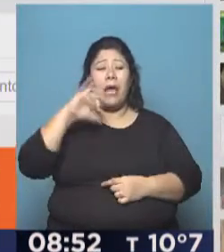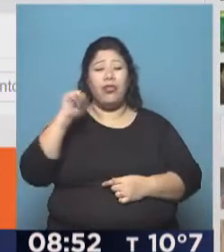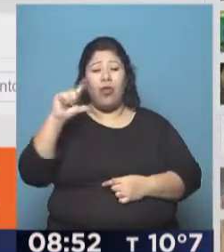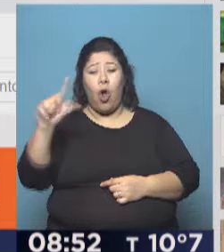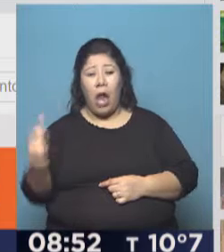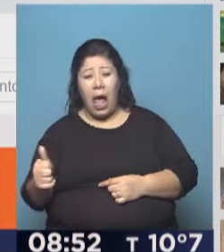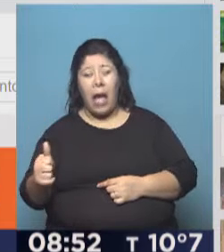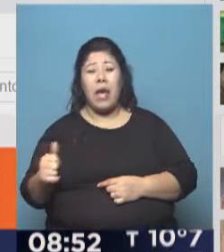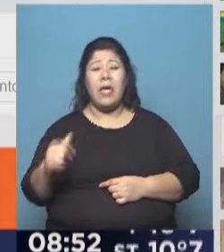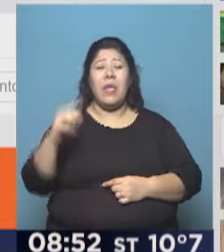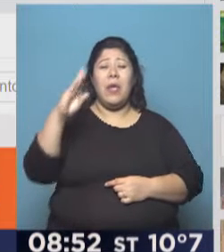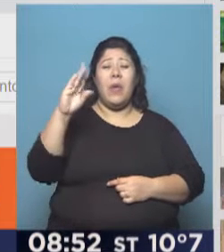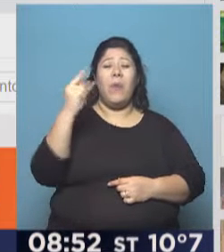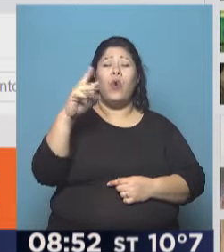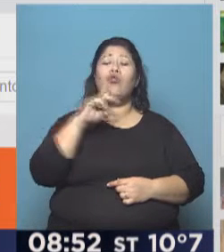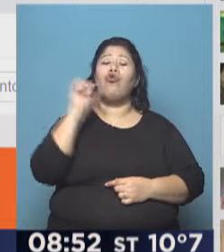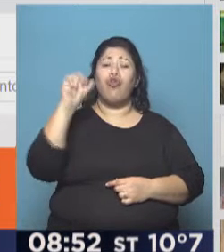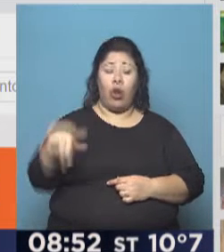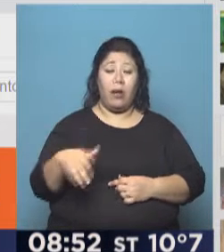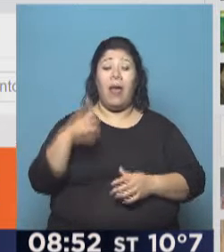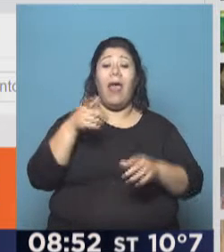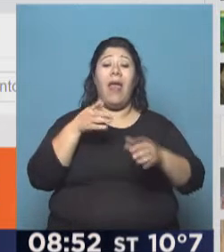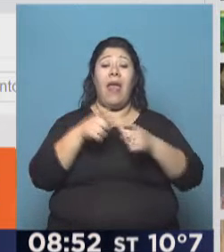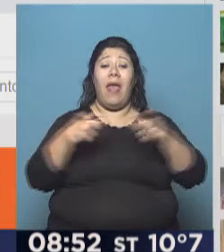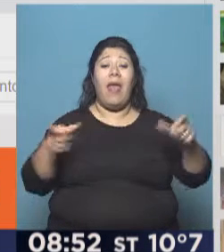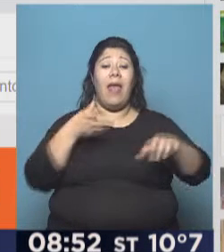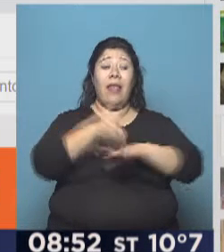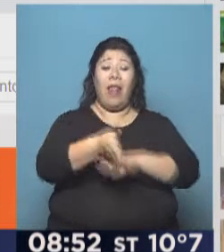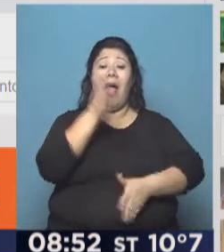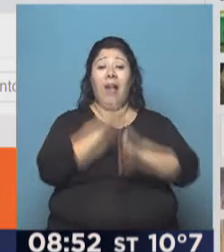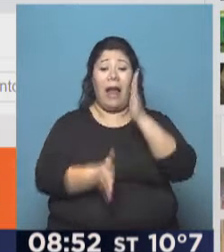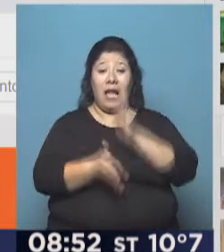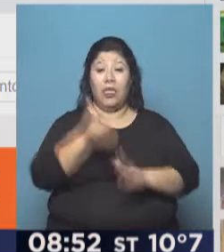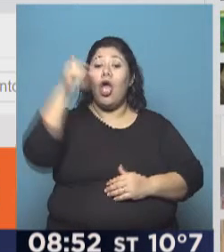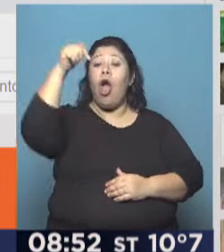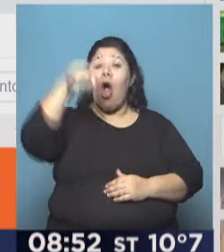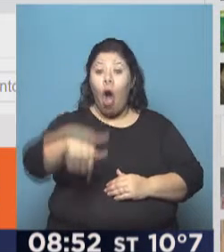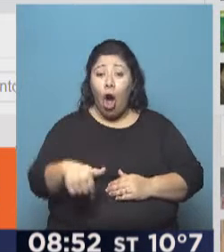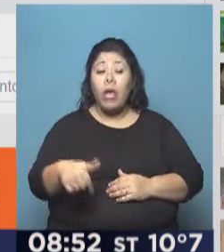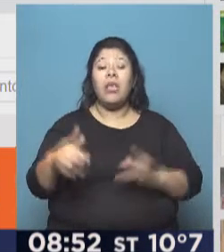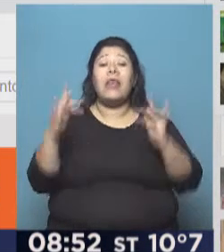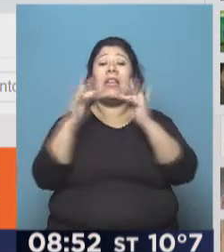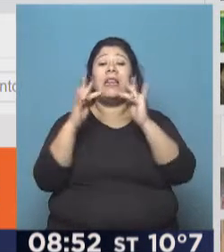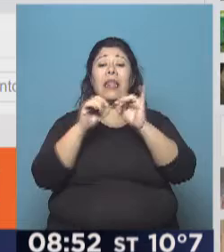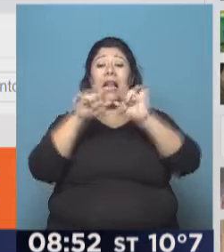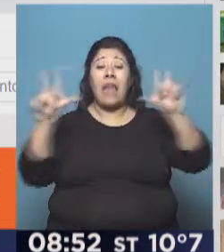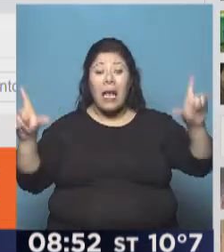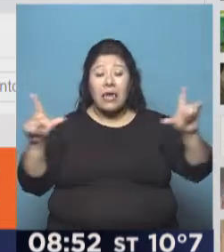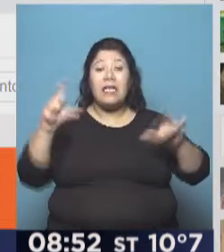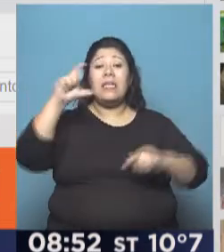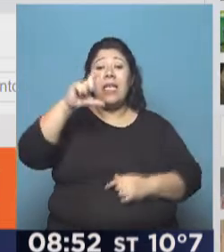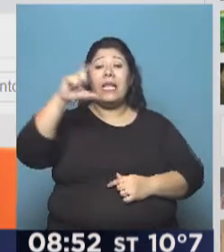desde entonces. Las entradas son gratis y estarán disponibles a partir de hoy por internet en la página del